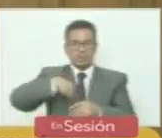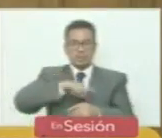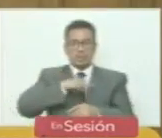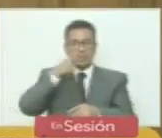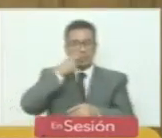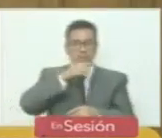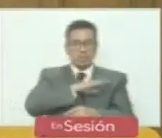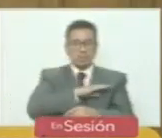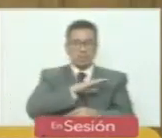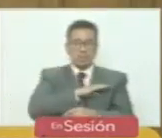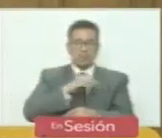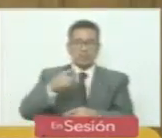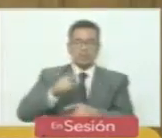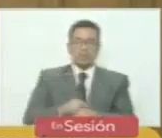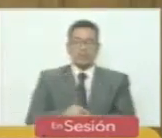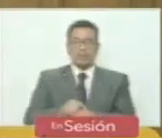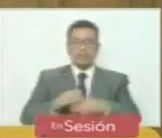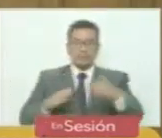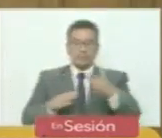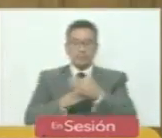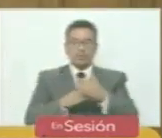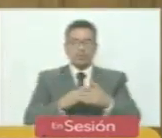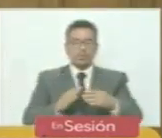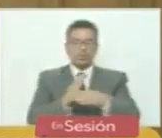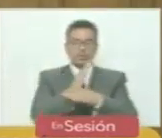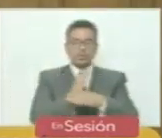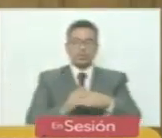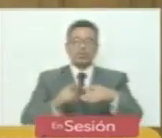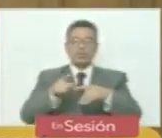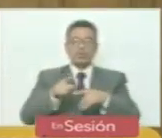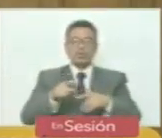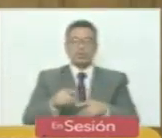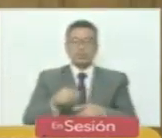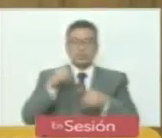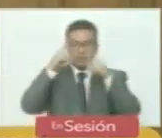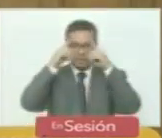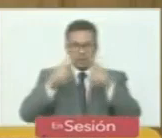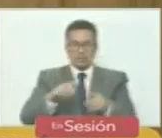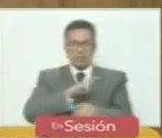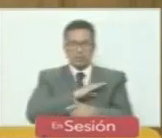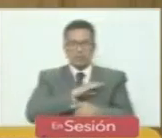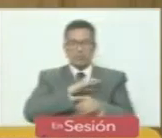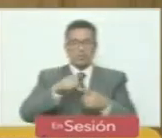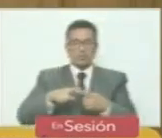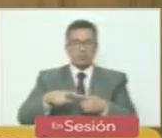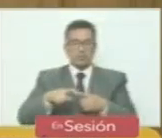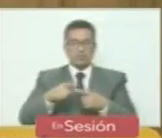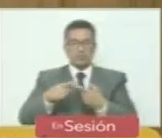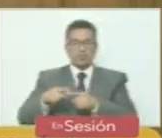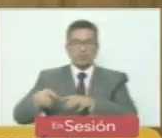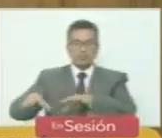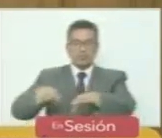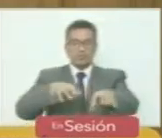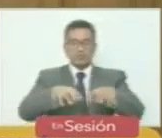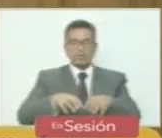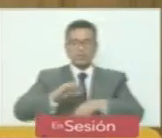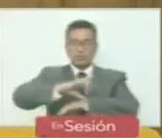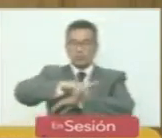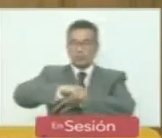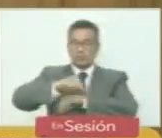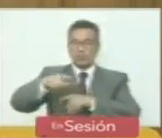derechos patrimoniales mediante bloqueos, medidas unilaterales, coercitivas y extraterritoriales, robos